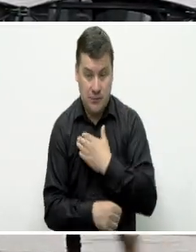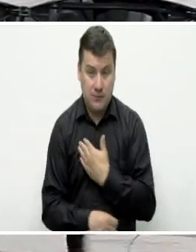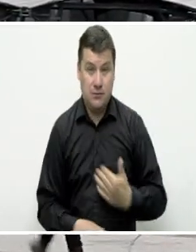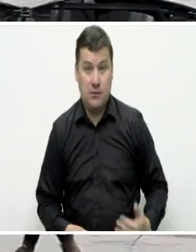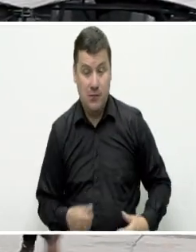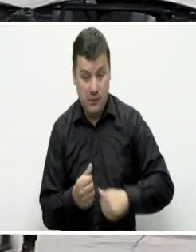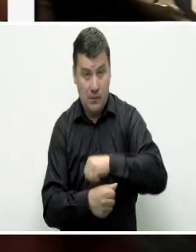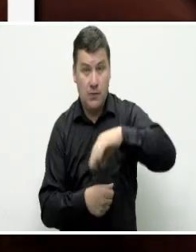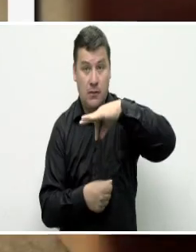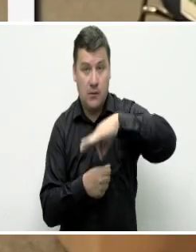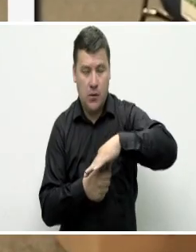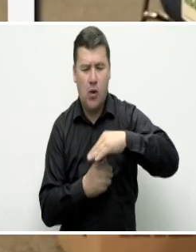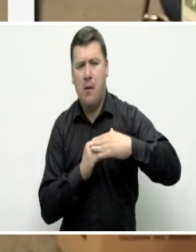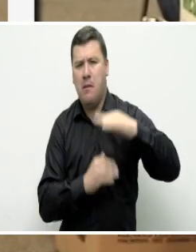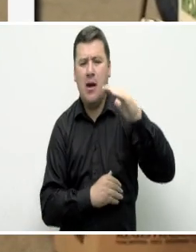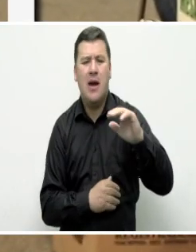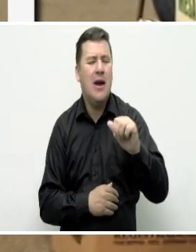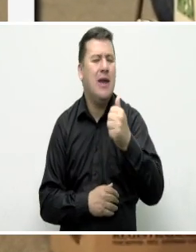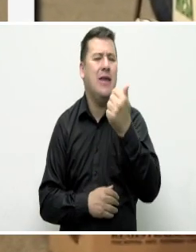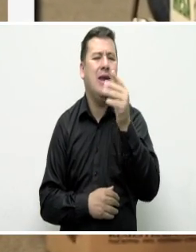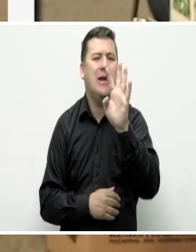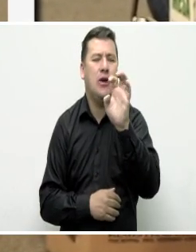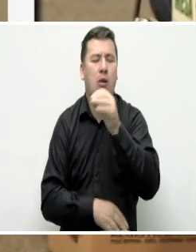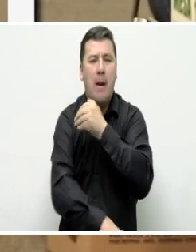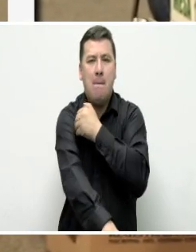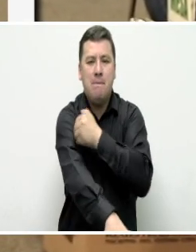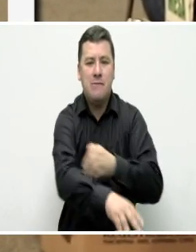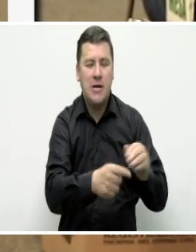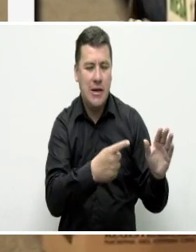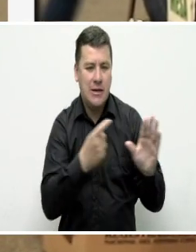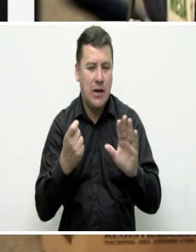de la República votaron